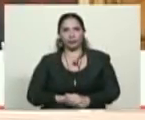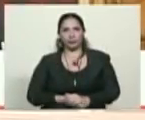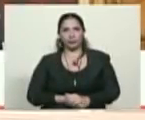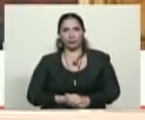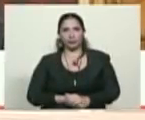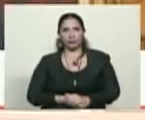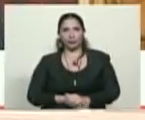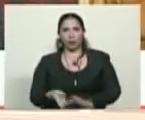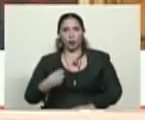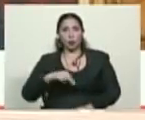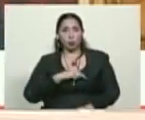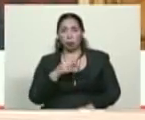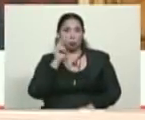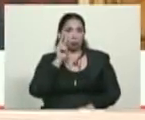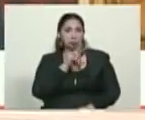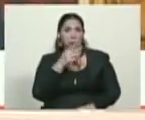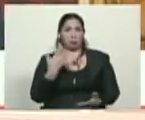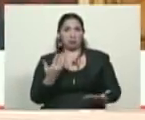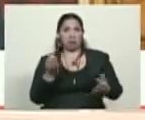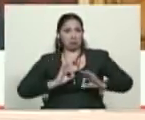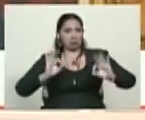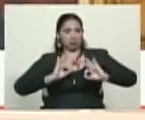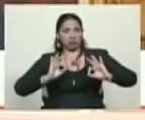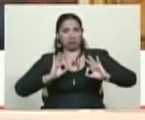Somos los invisibles de la victoria.